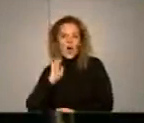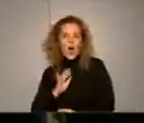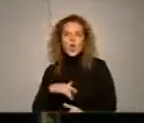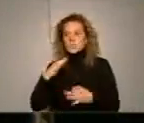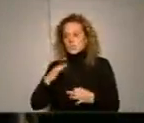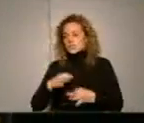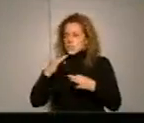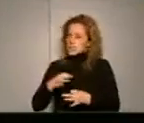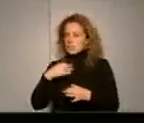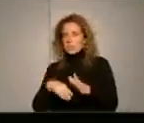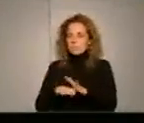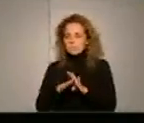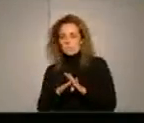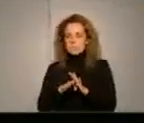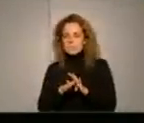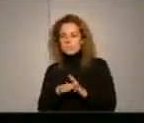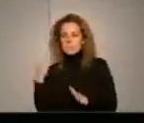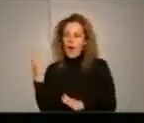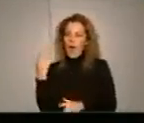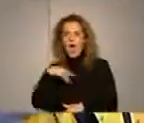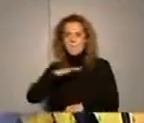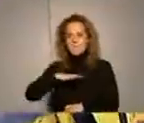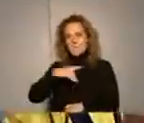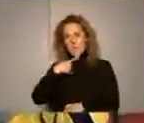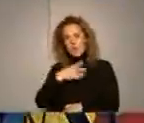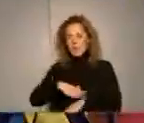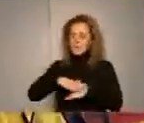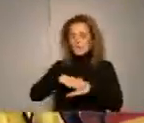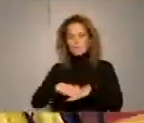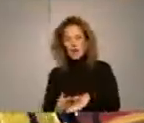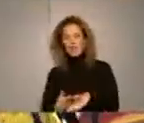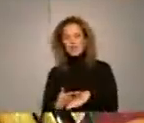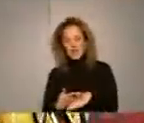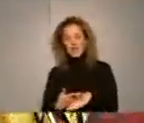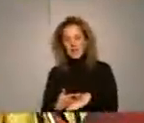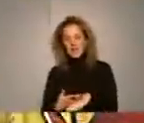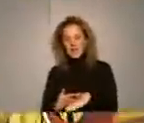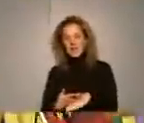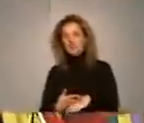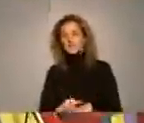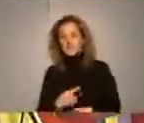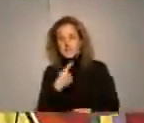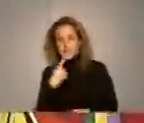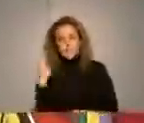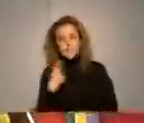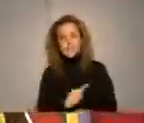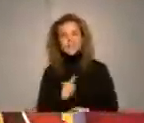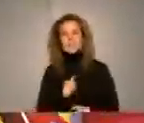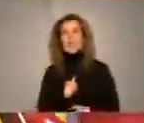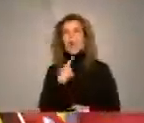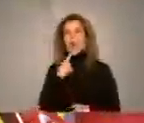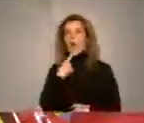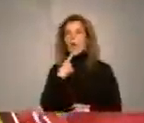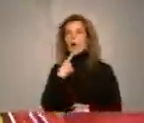incluso ladrón yo te llegué a llamar, perdón por dudar, joder de tu madera, cuando todo fue un capricho